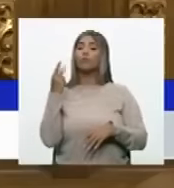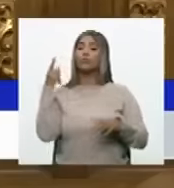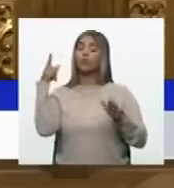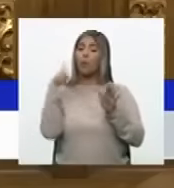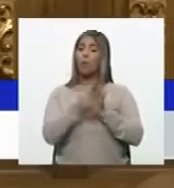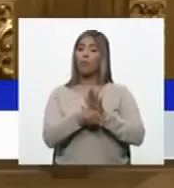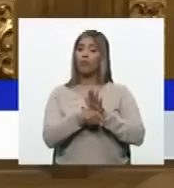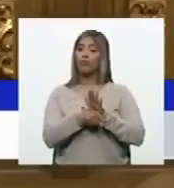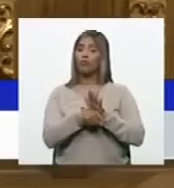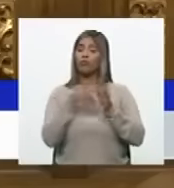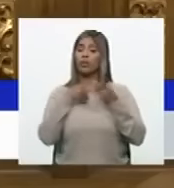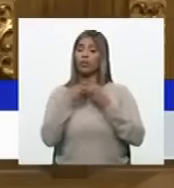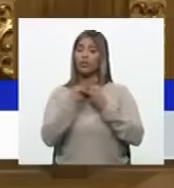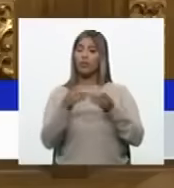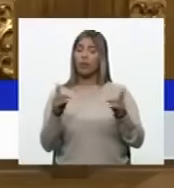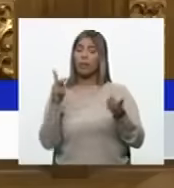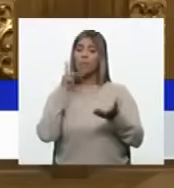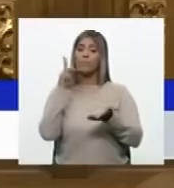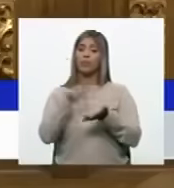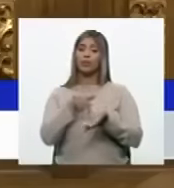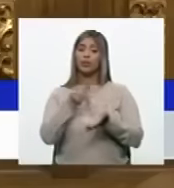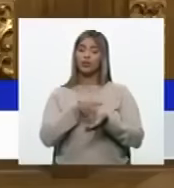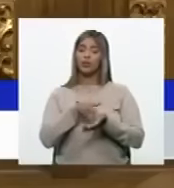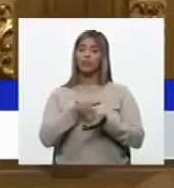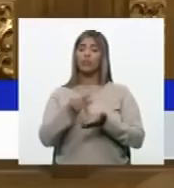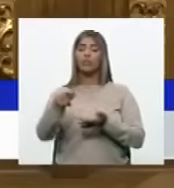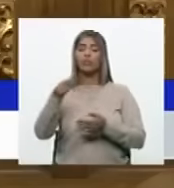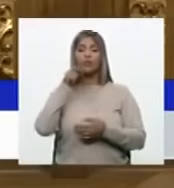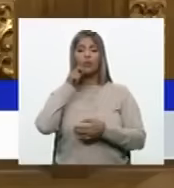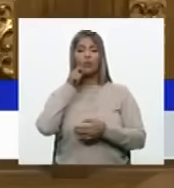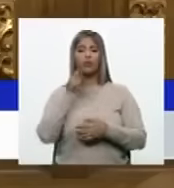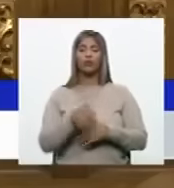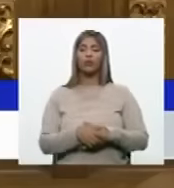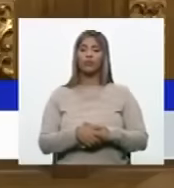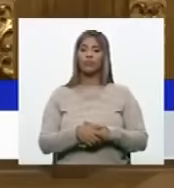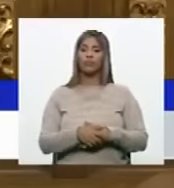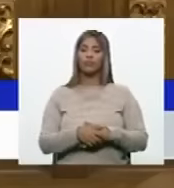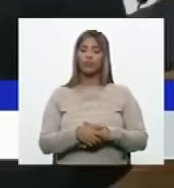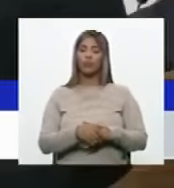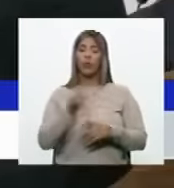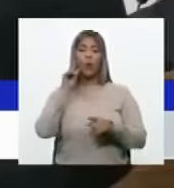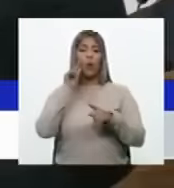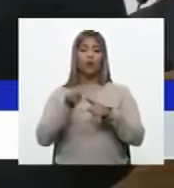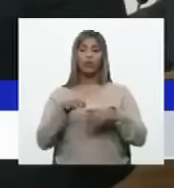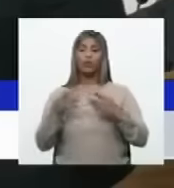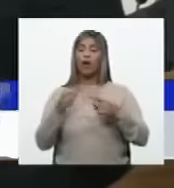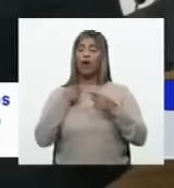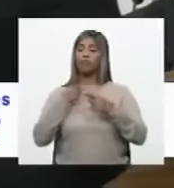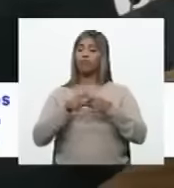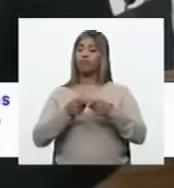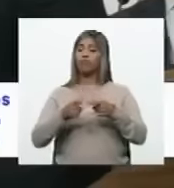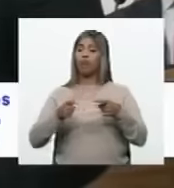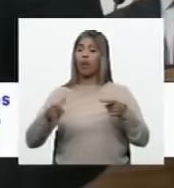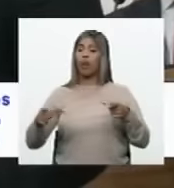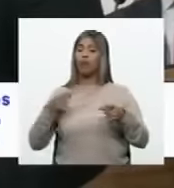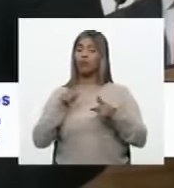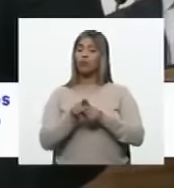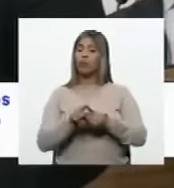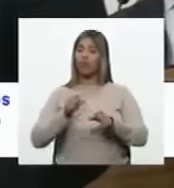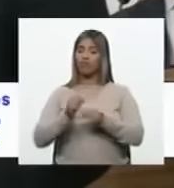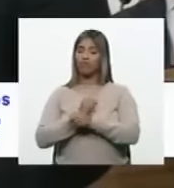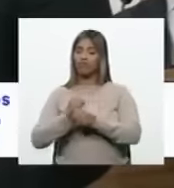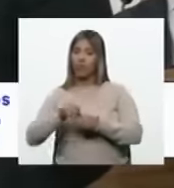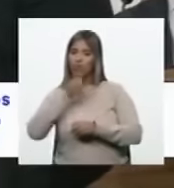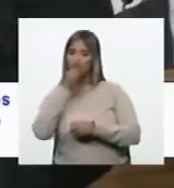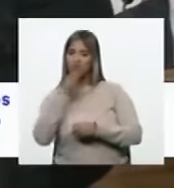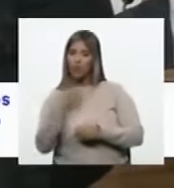profundizar la democracia participativa y protagónica, con el objetivo de multiplicar la eficiencia en la